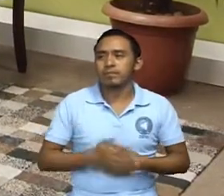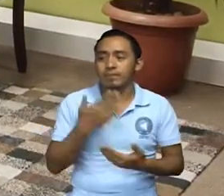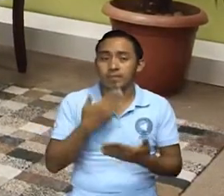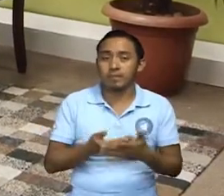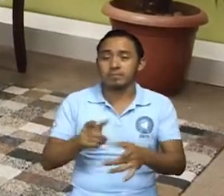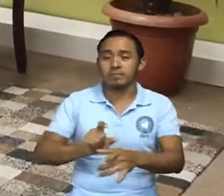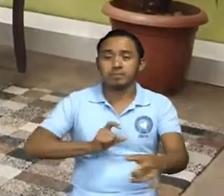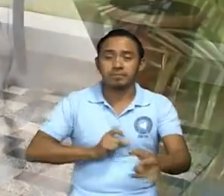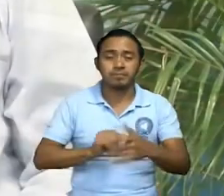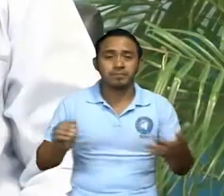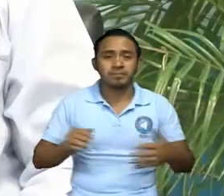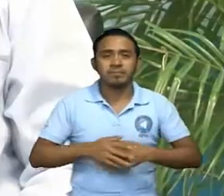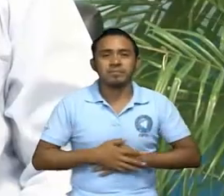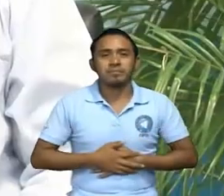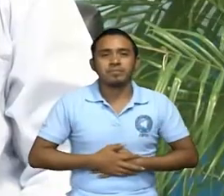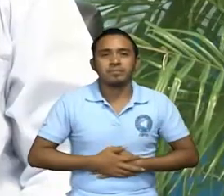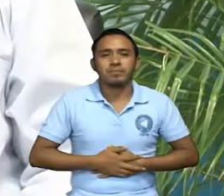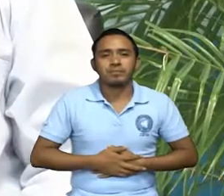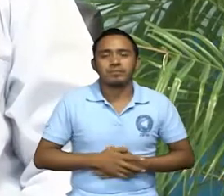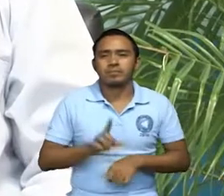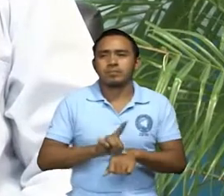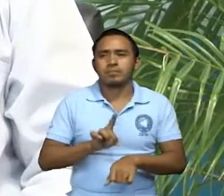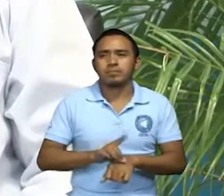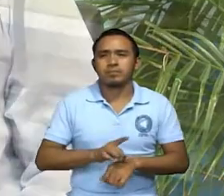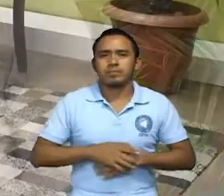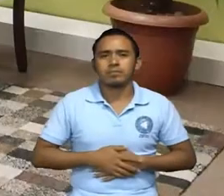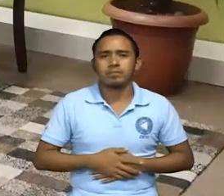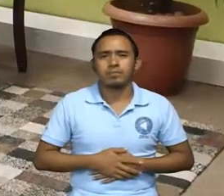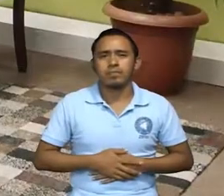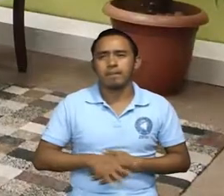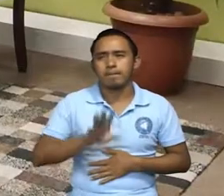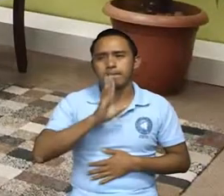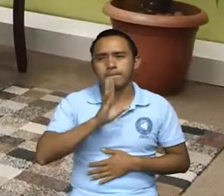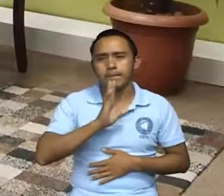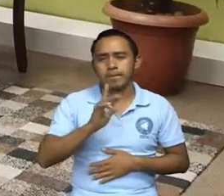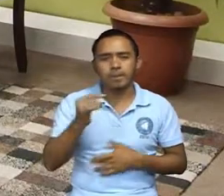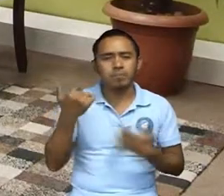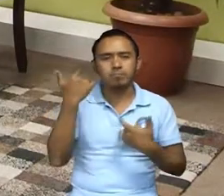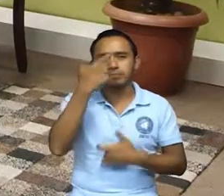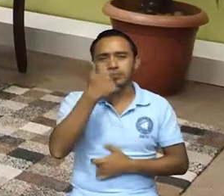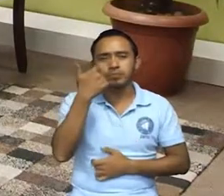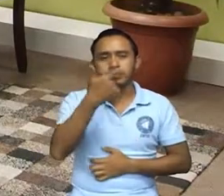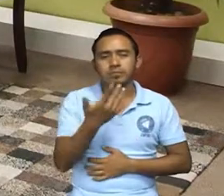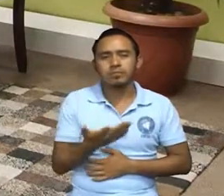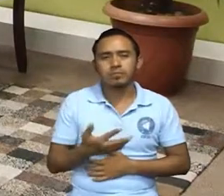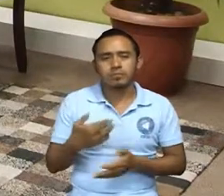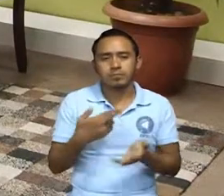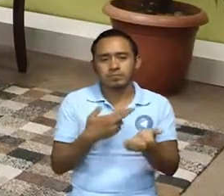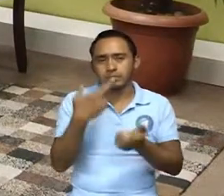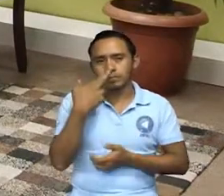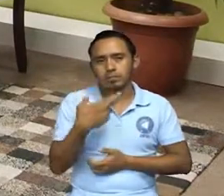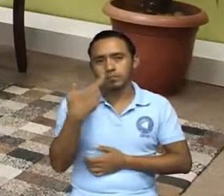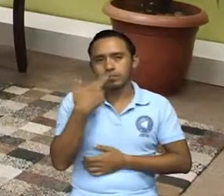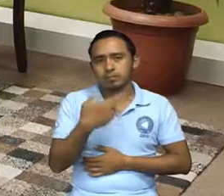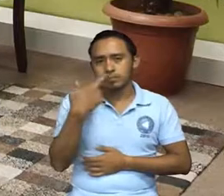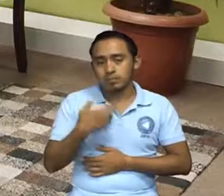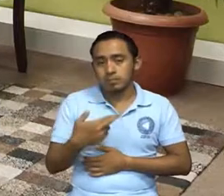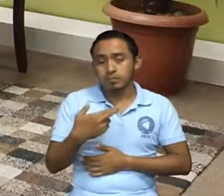Sea nuevamente bienvenido. Doctor, cuando hablamos de la nariz y el sangrado de la nariz, obviamente se